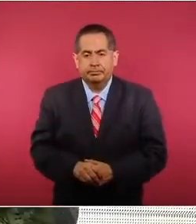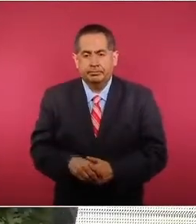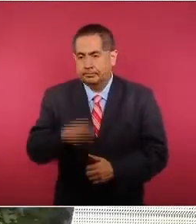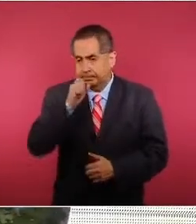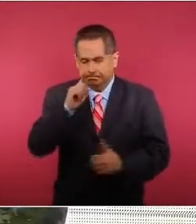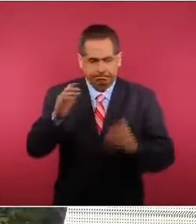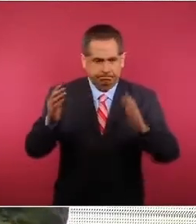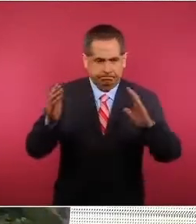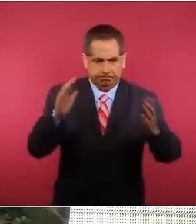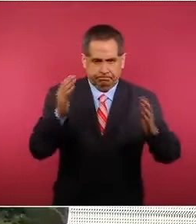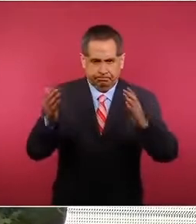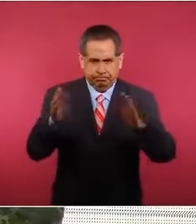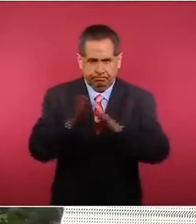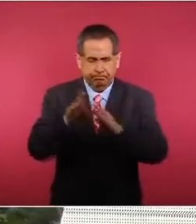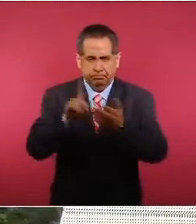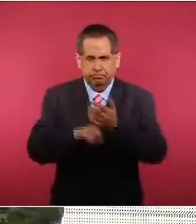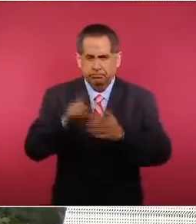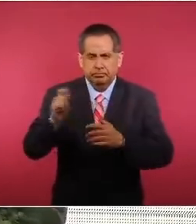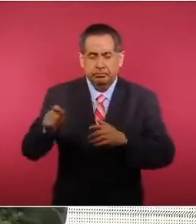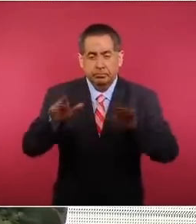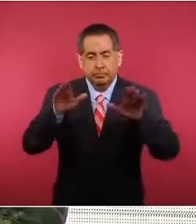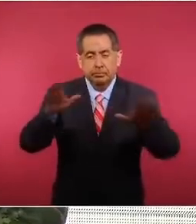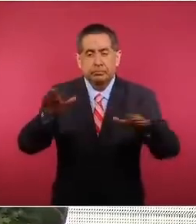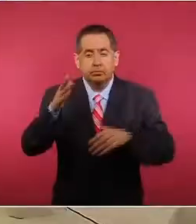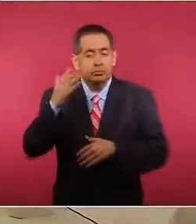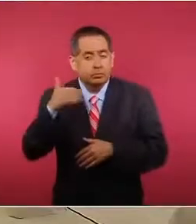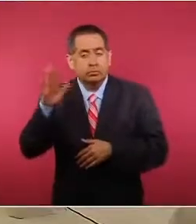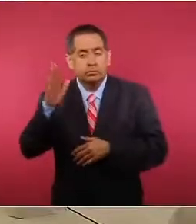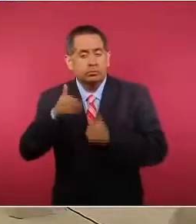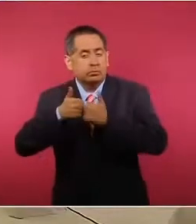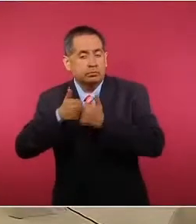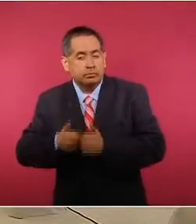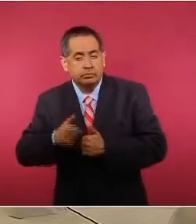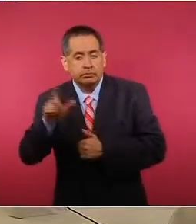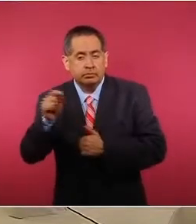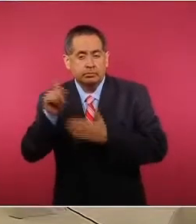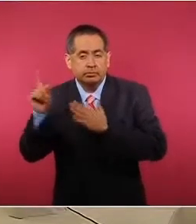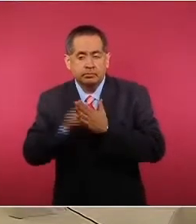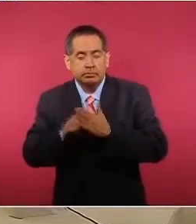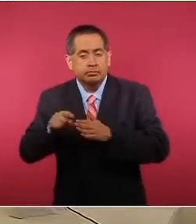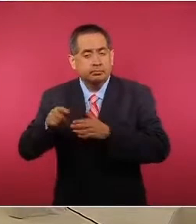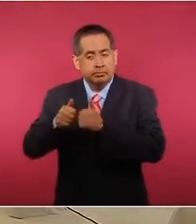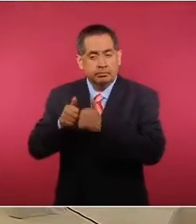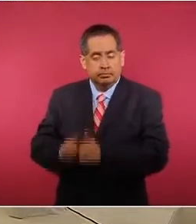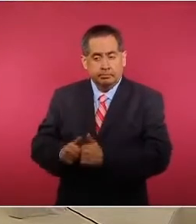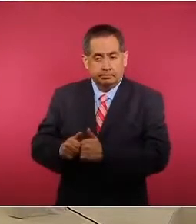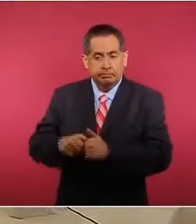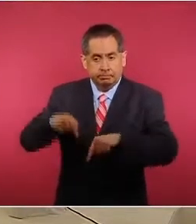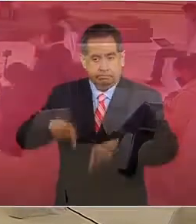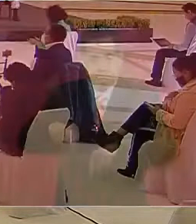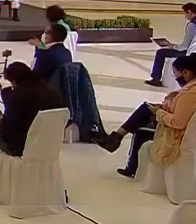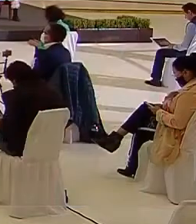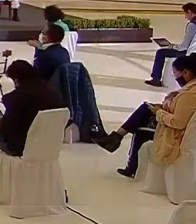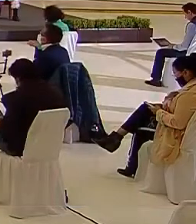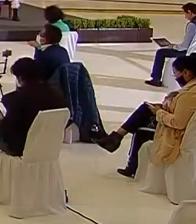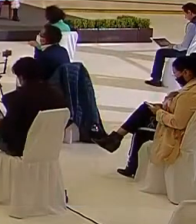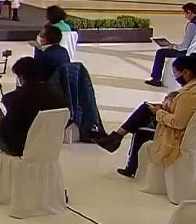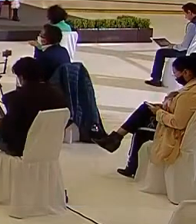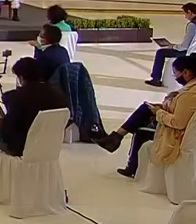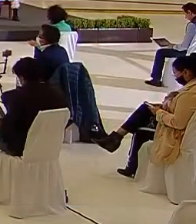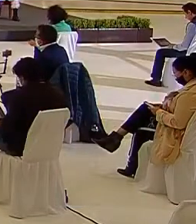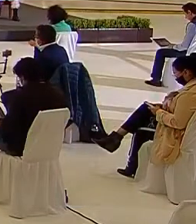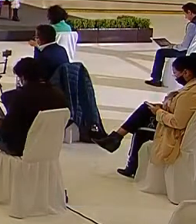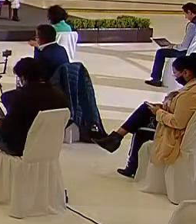Haciendo la comparación, si el avión se hubiera quedado esos 20 meses aquí en